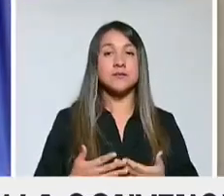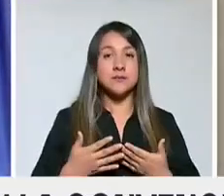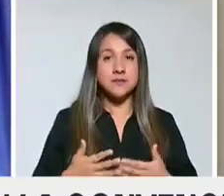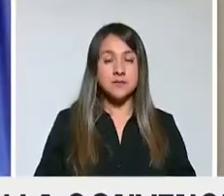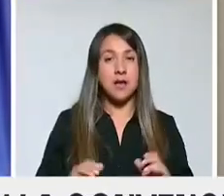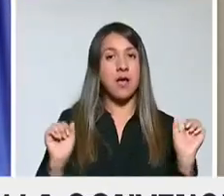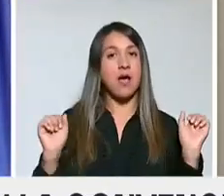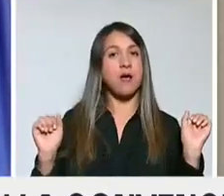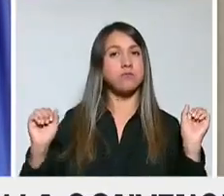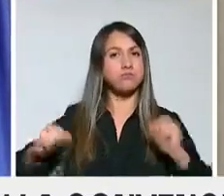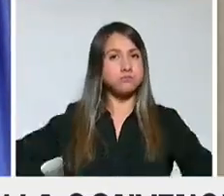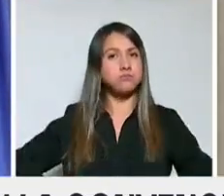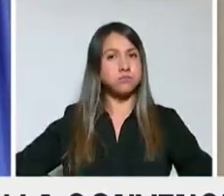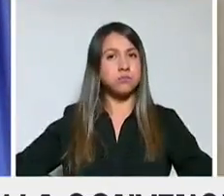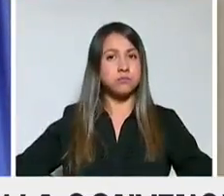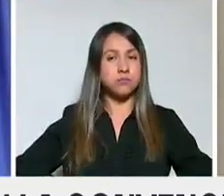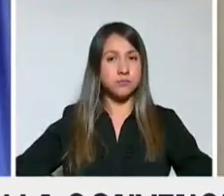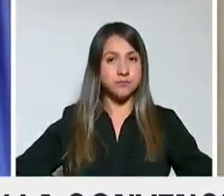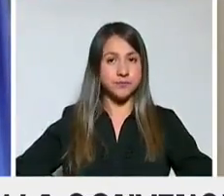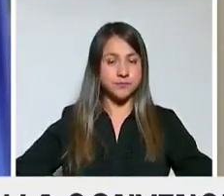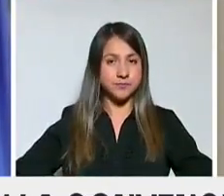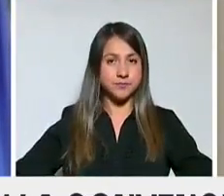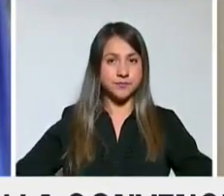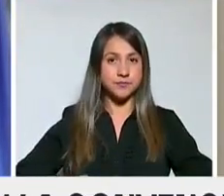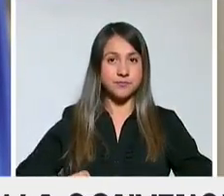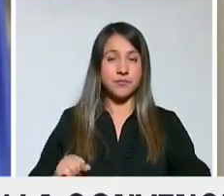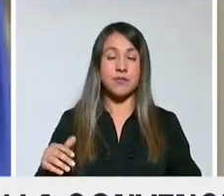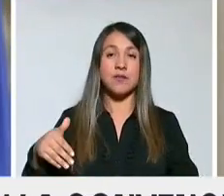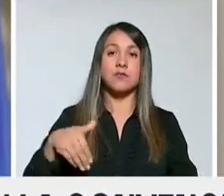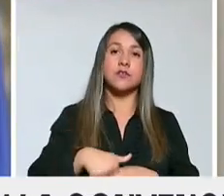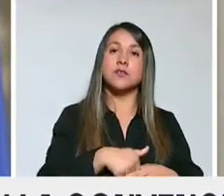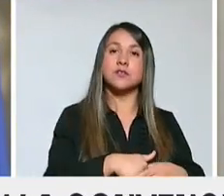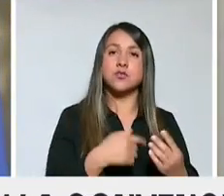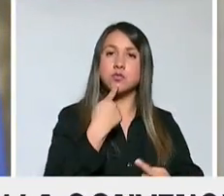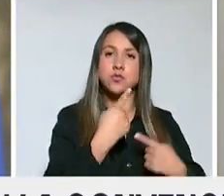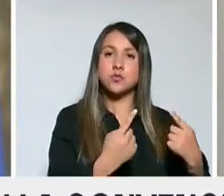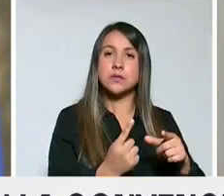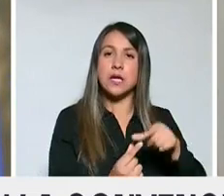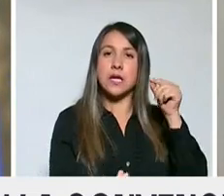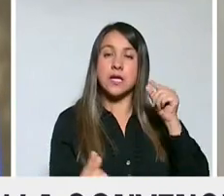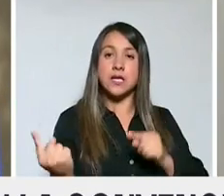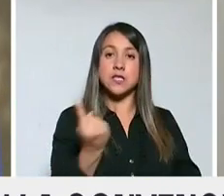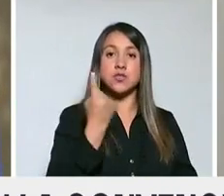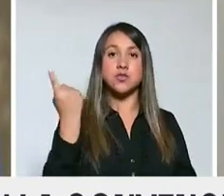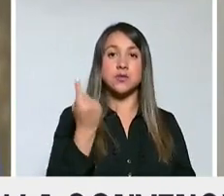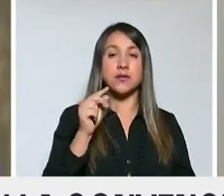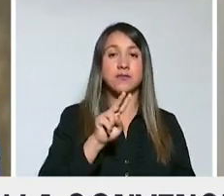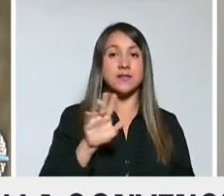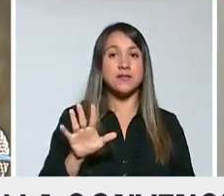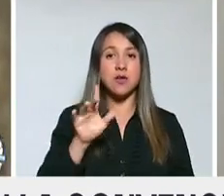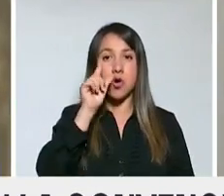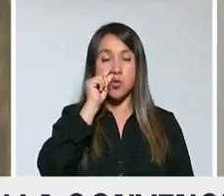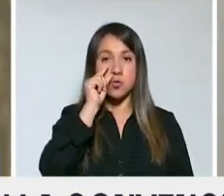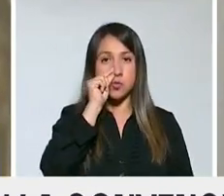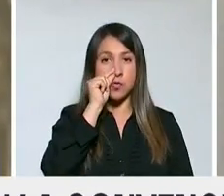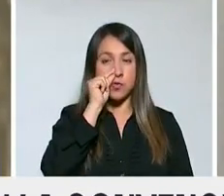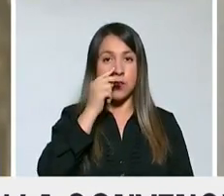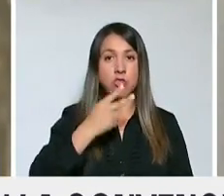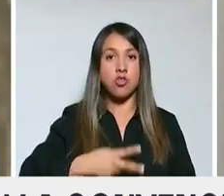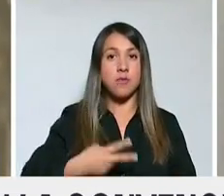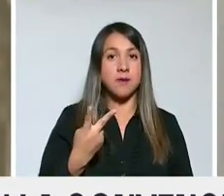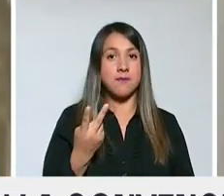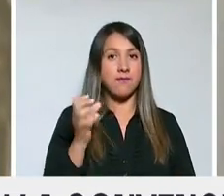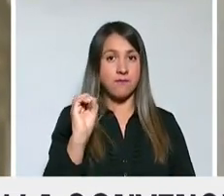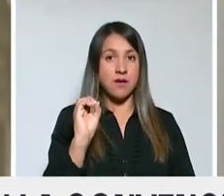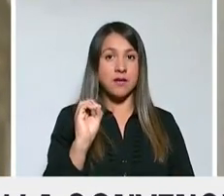Se ha aprobado en el plebiscito nacional de 25 de octubre de